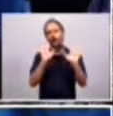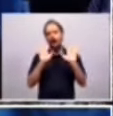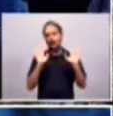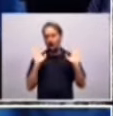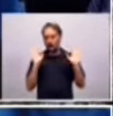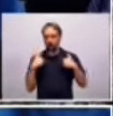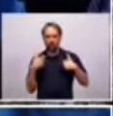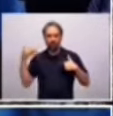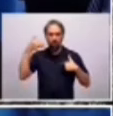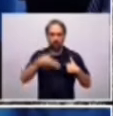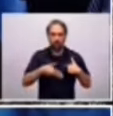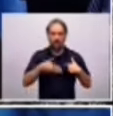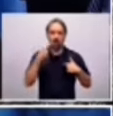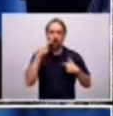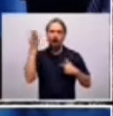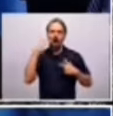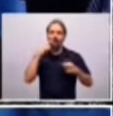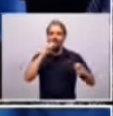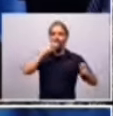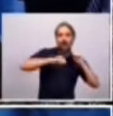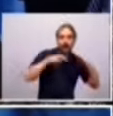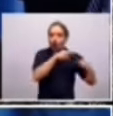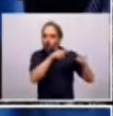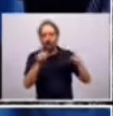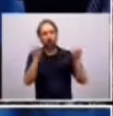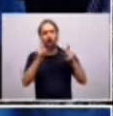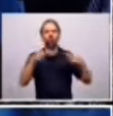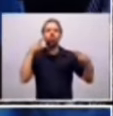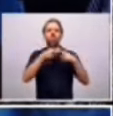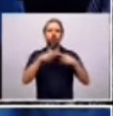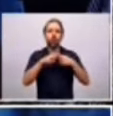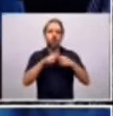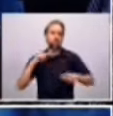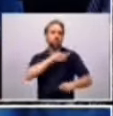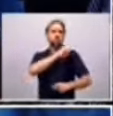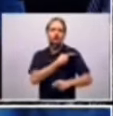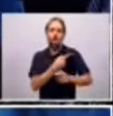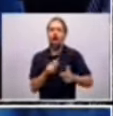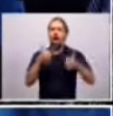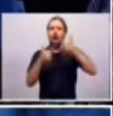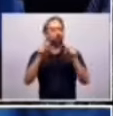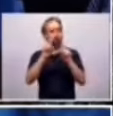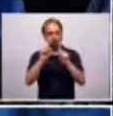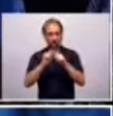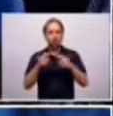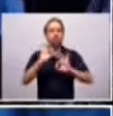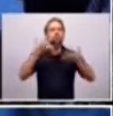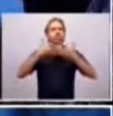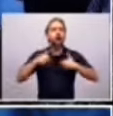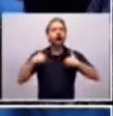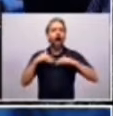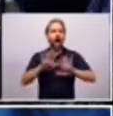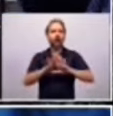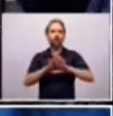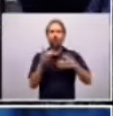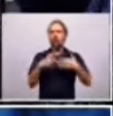Que entronca con esta idea también de que ya se sienta mucho más plenamente el efecto económico del paquete de medidas. Te sumo a Cavalieri. Ahora,